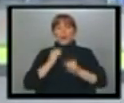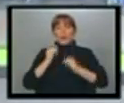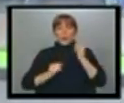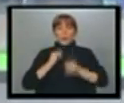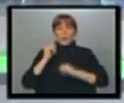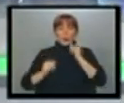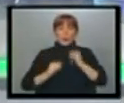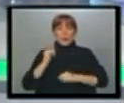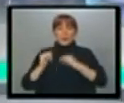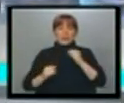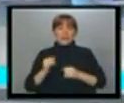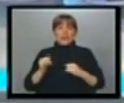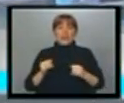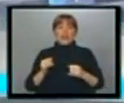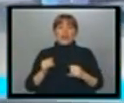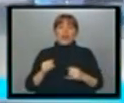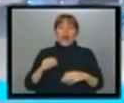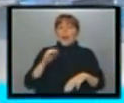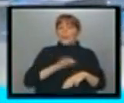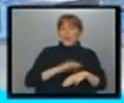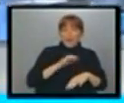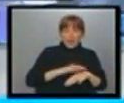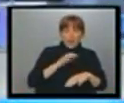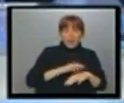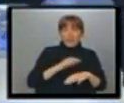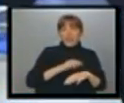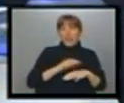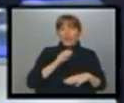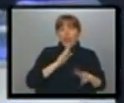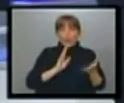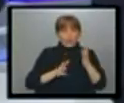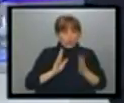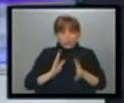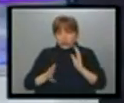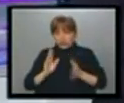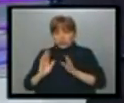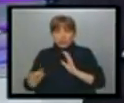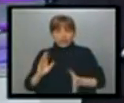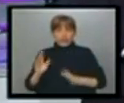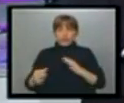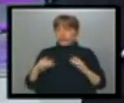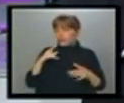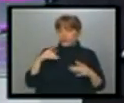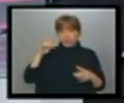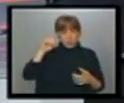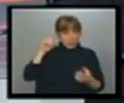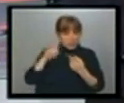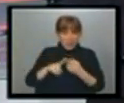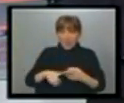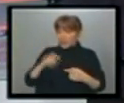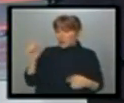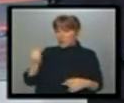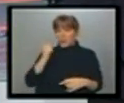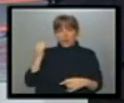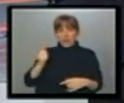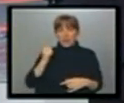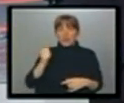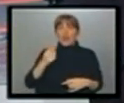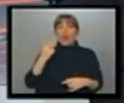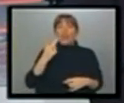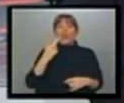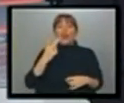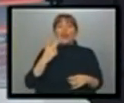historia que tiene que ver primero con la hazaña médica de estos profesionales que han logrado un objetivo realmente muy importante con las siamesas.